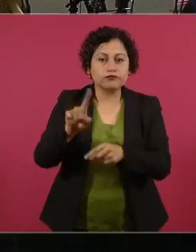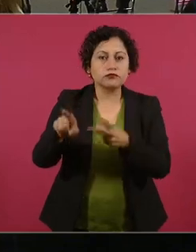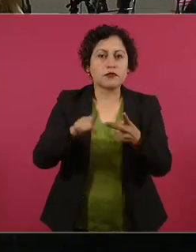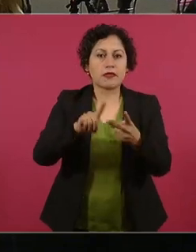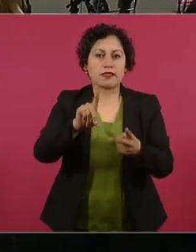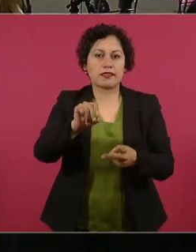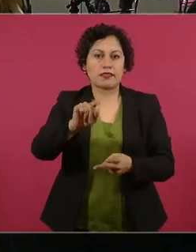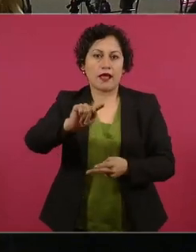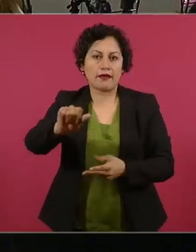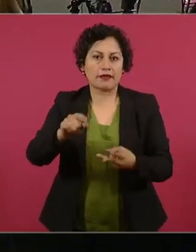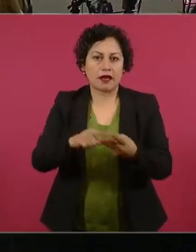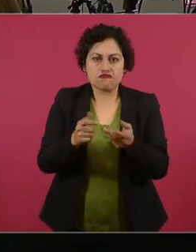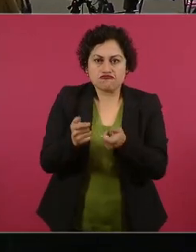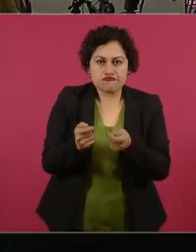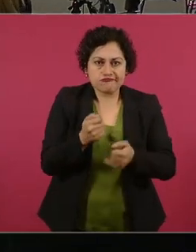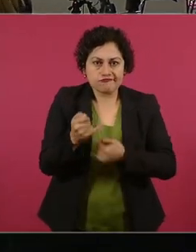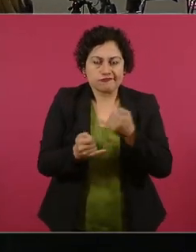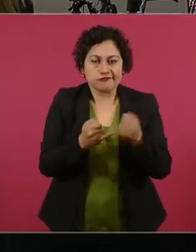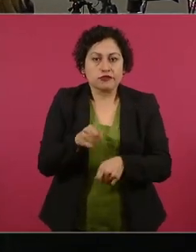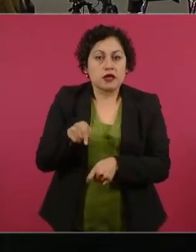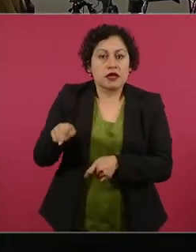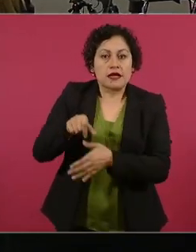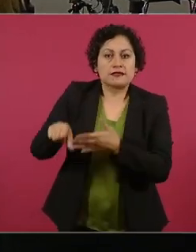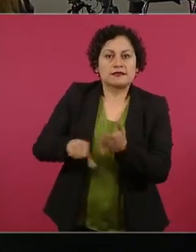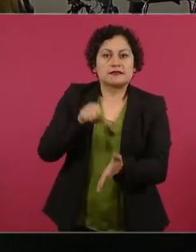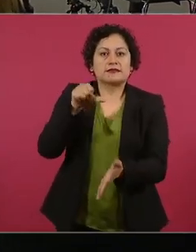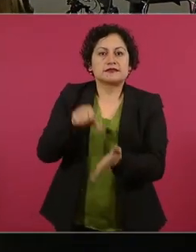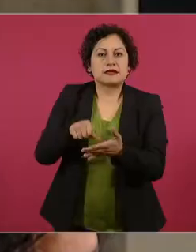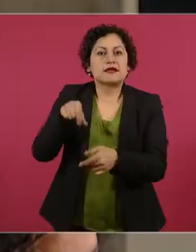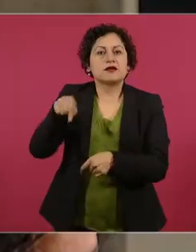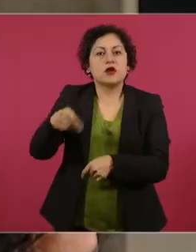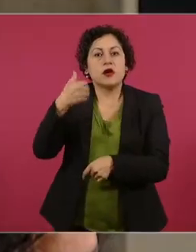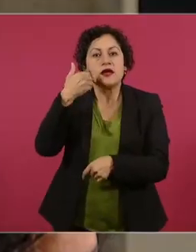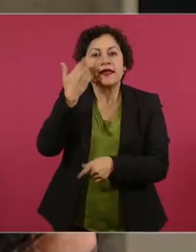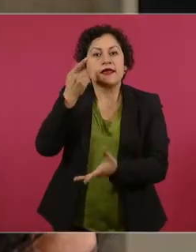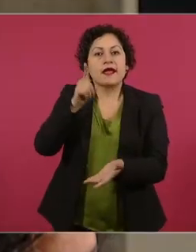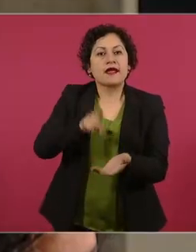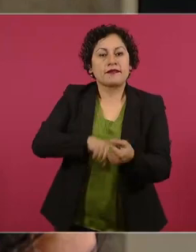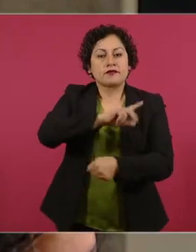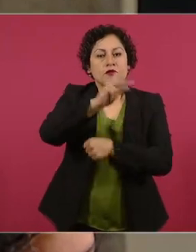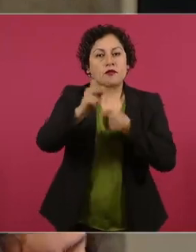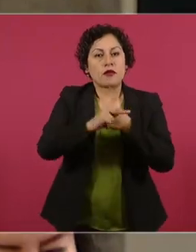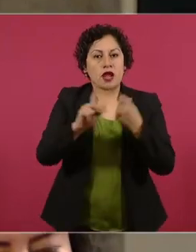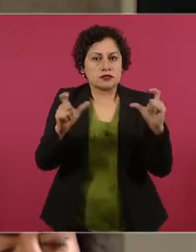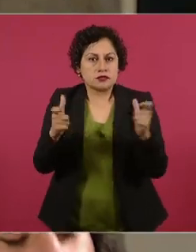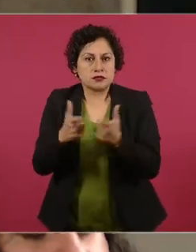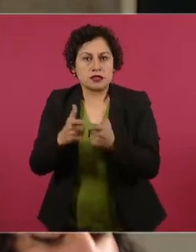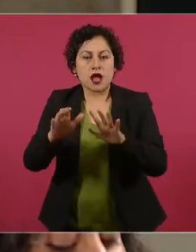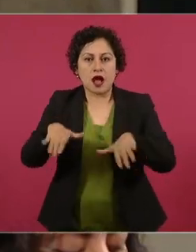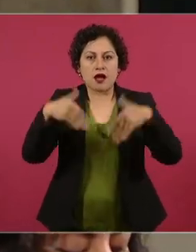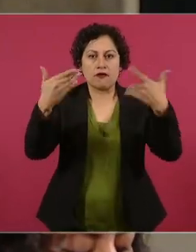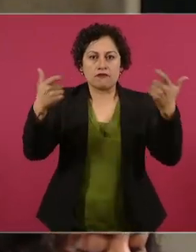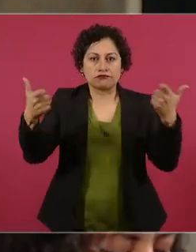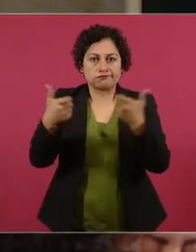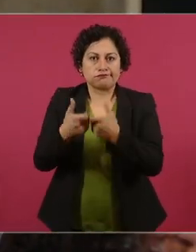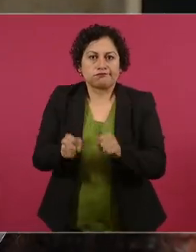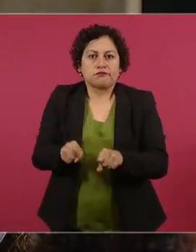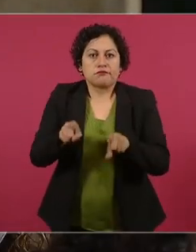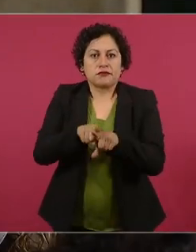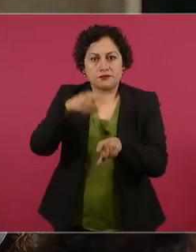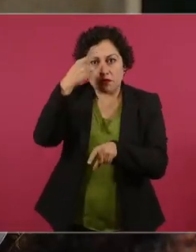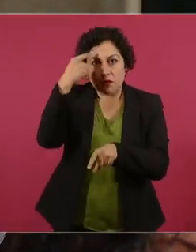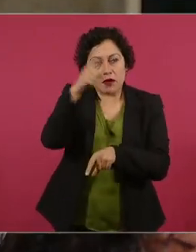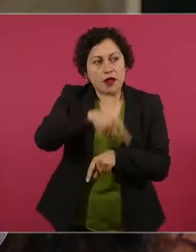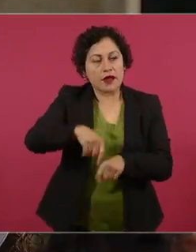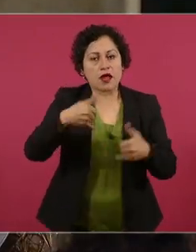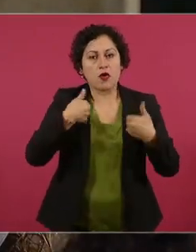videojuegos. Este centro pretende no solo atraer inversión nacional e internacional, sino también generar empleos y contener la fuga de talentos de los